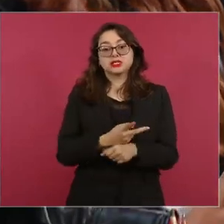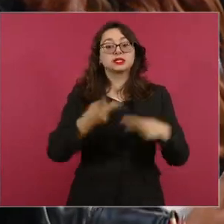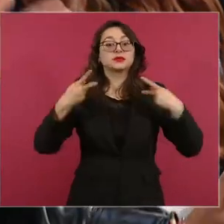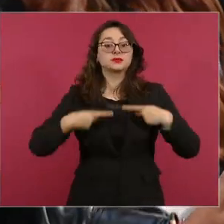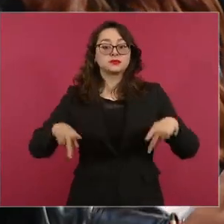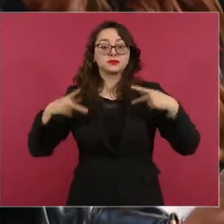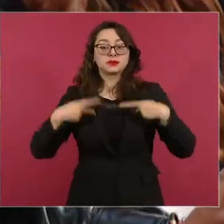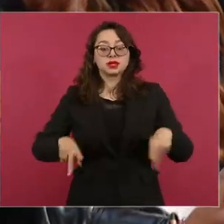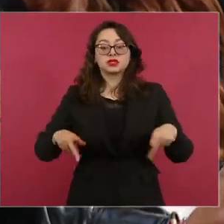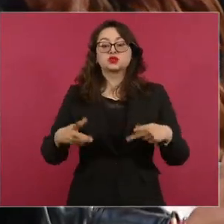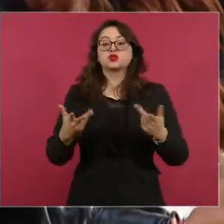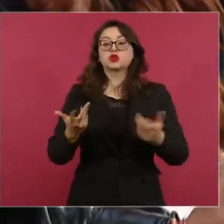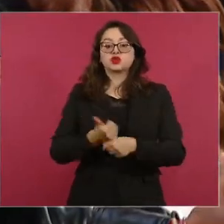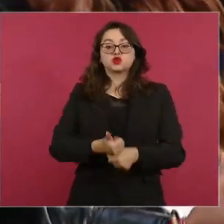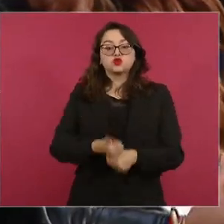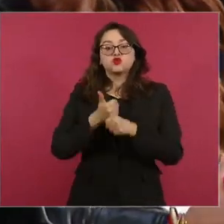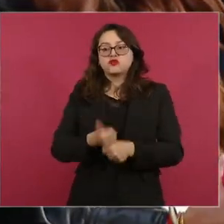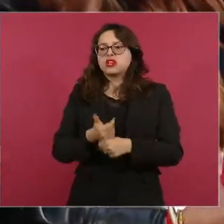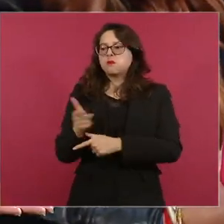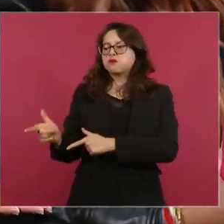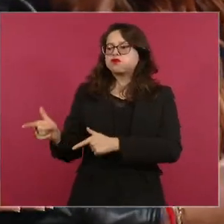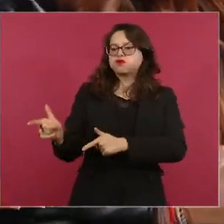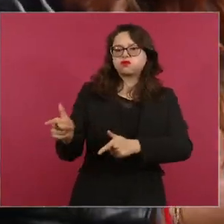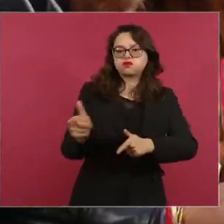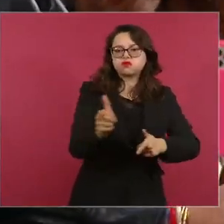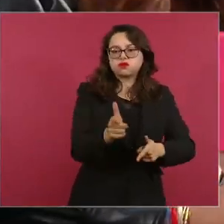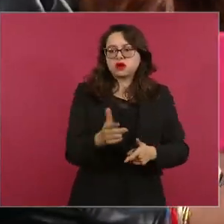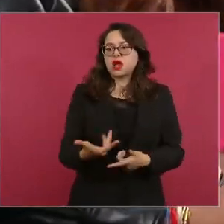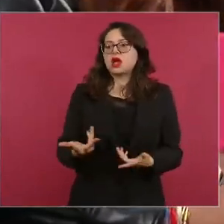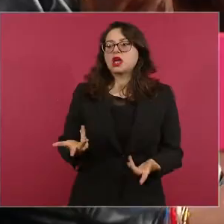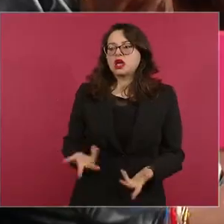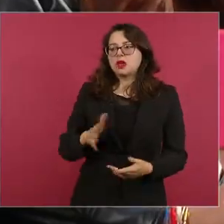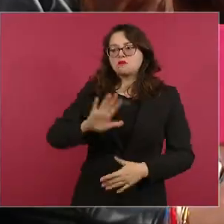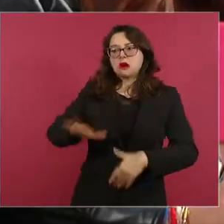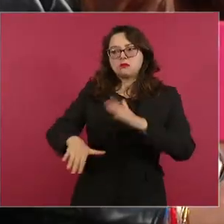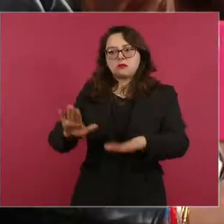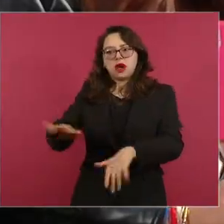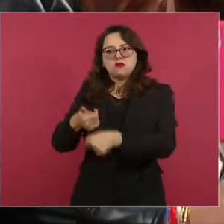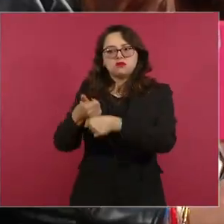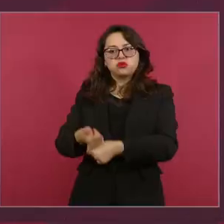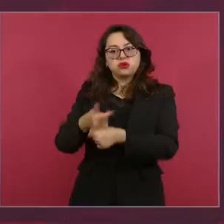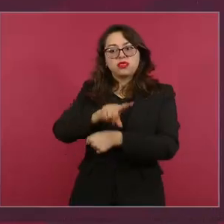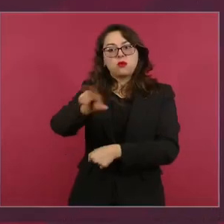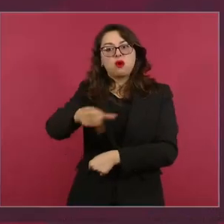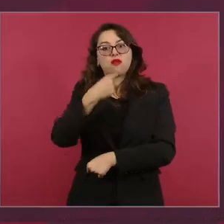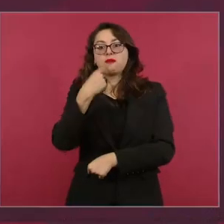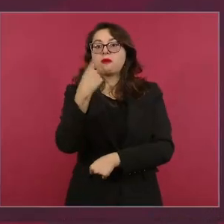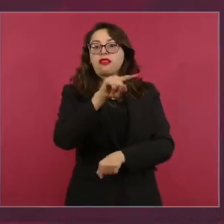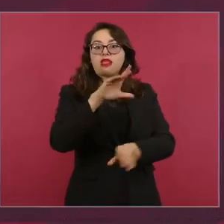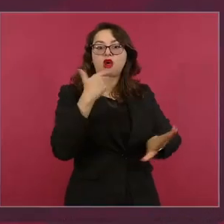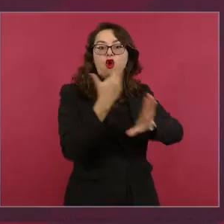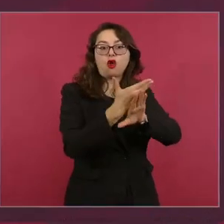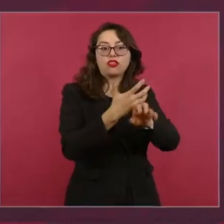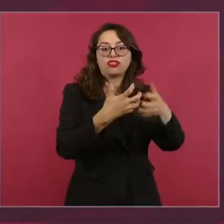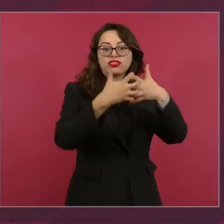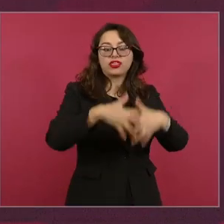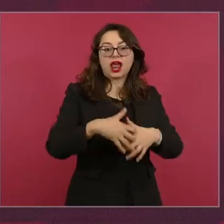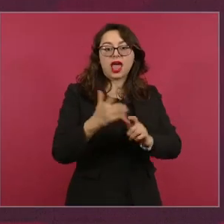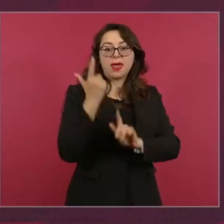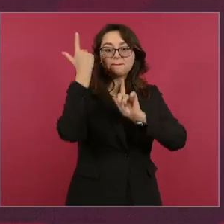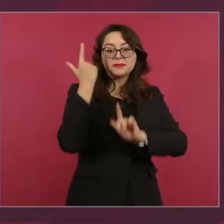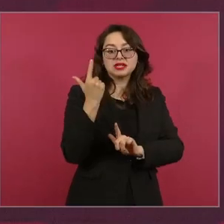masacres cometidas con armas demanden a los fabricantes de armas o a los vendedores de armas. Sí, sí, por eso no